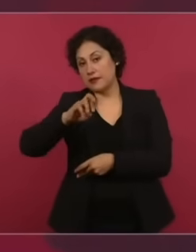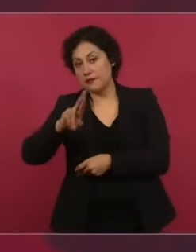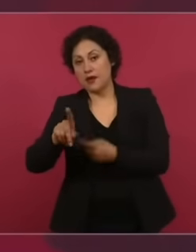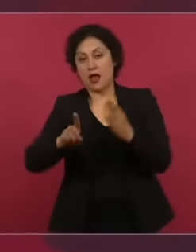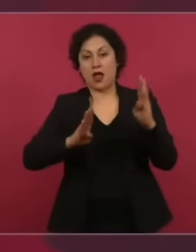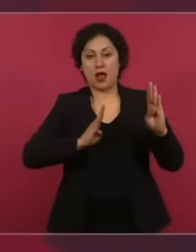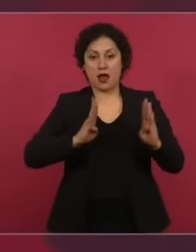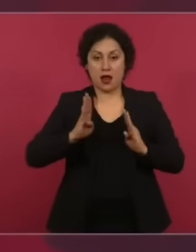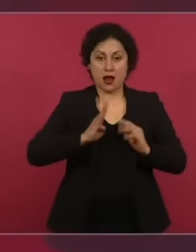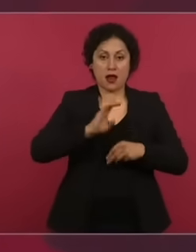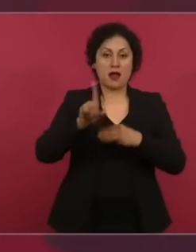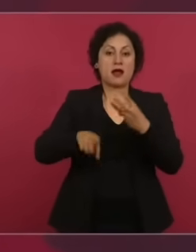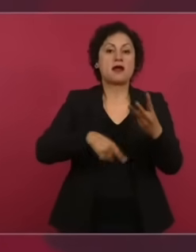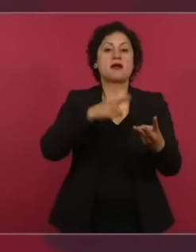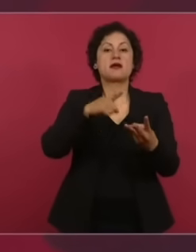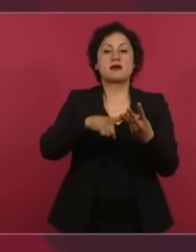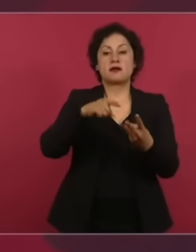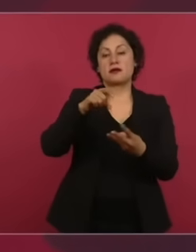hay